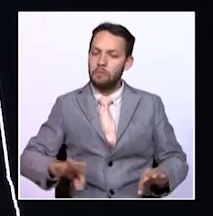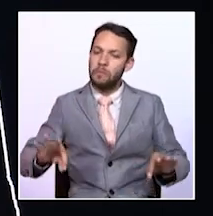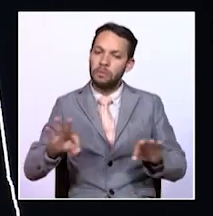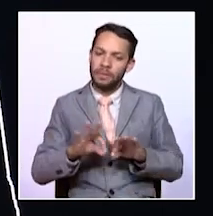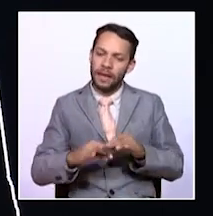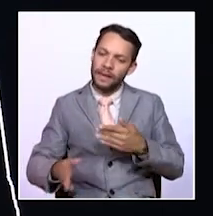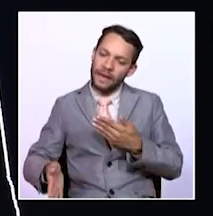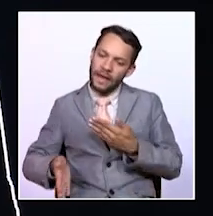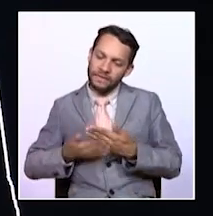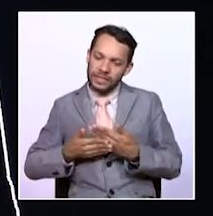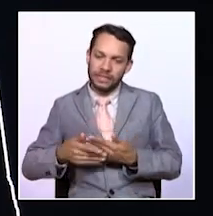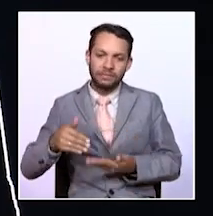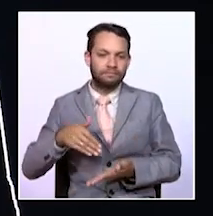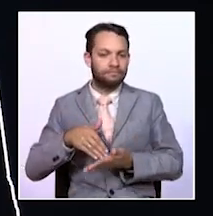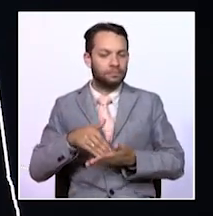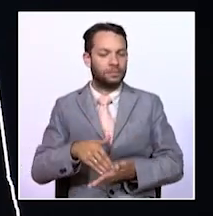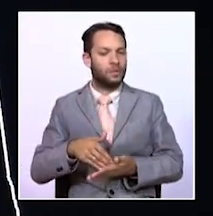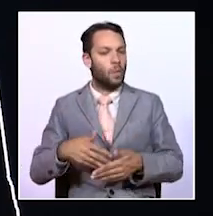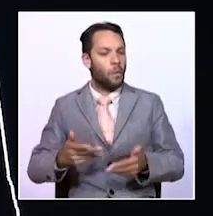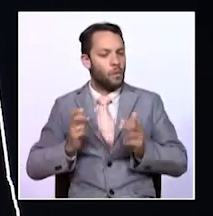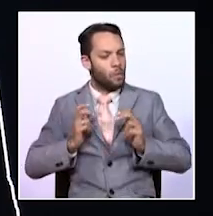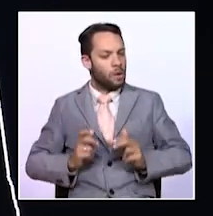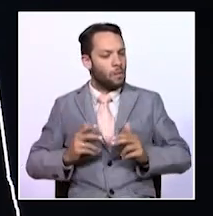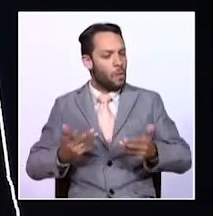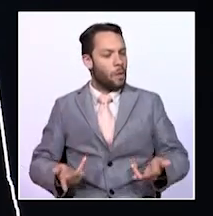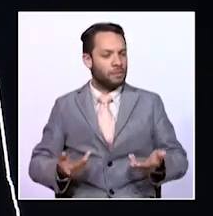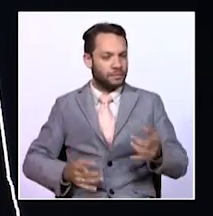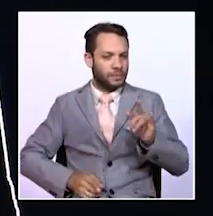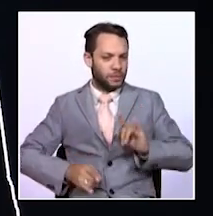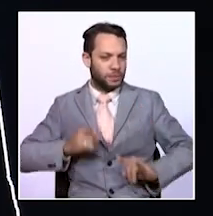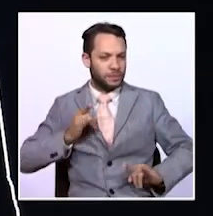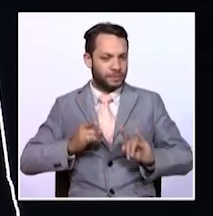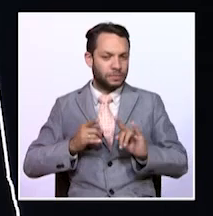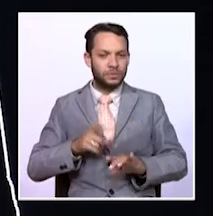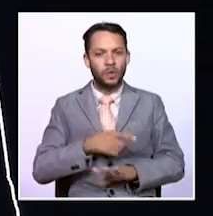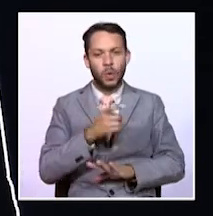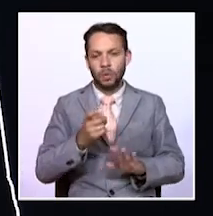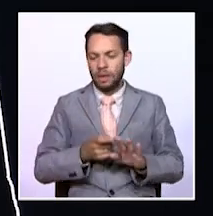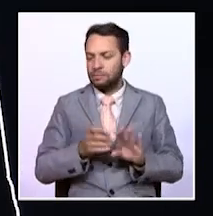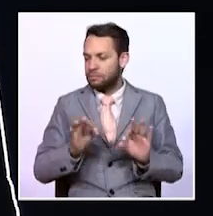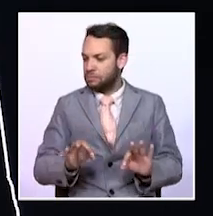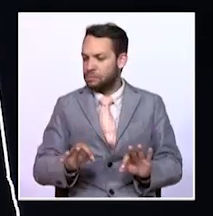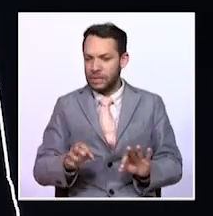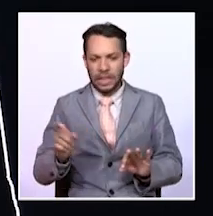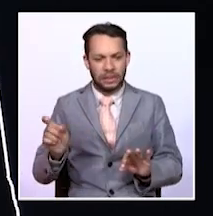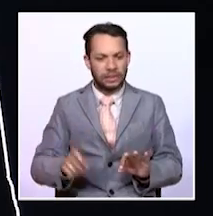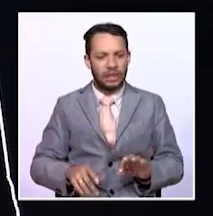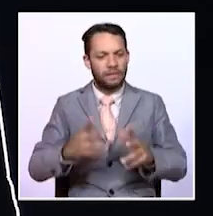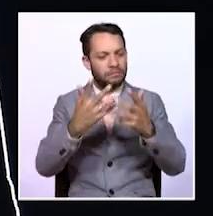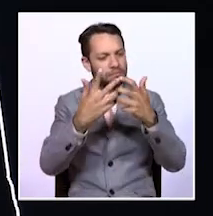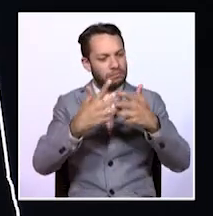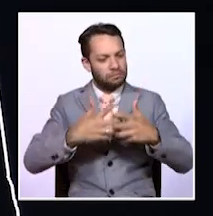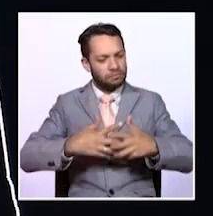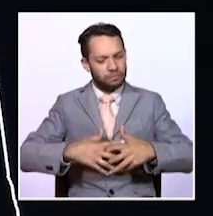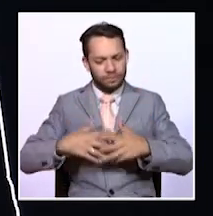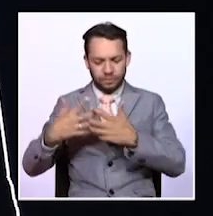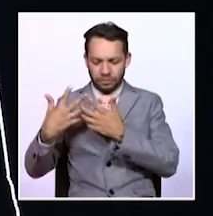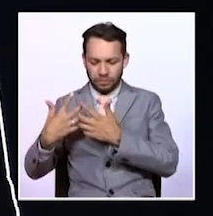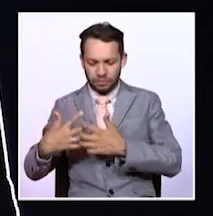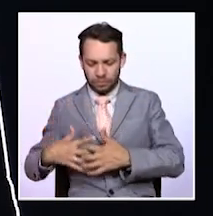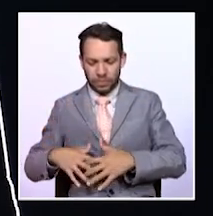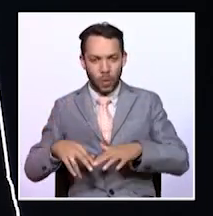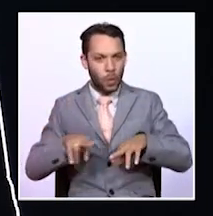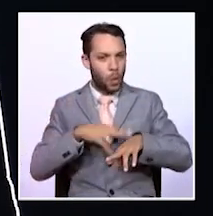un soporte hormonal en el paciente. Entonces podemos ver que todos estos órganos del cuello con ecografía los podemos